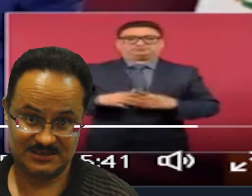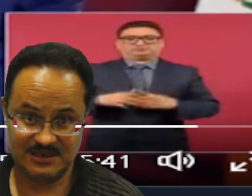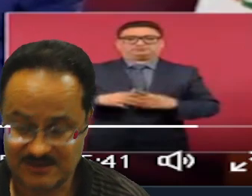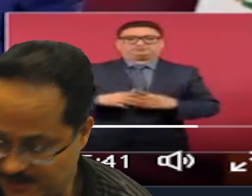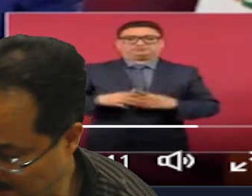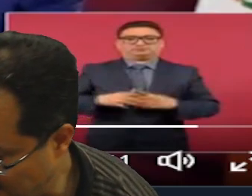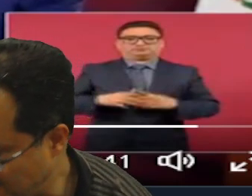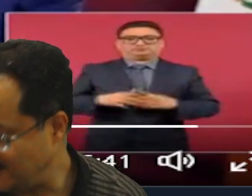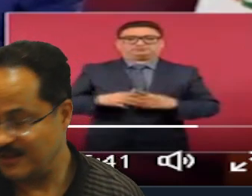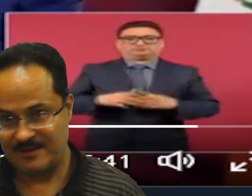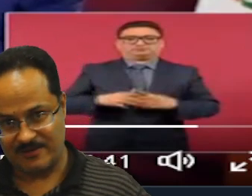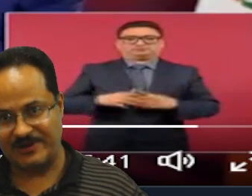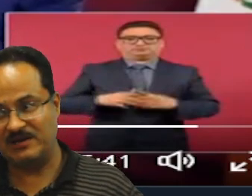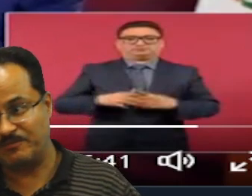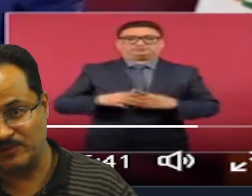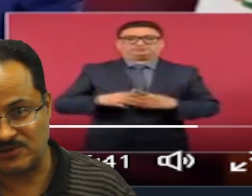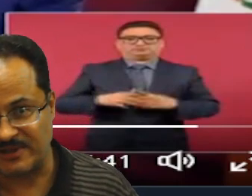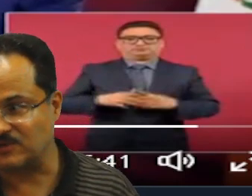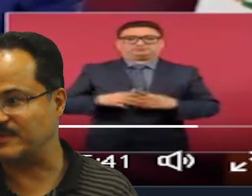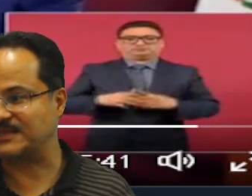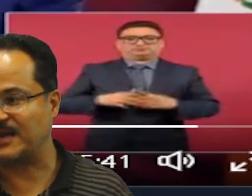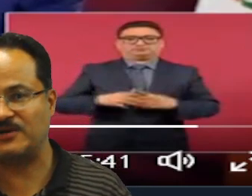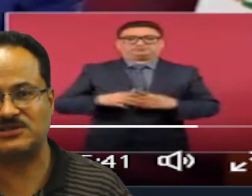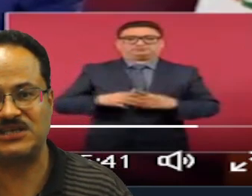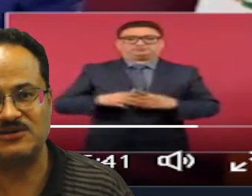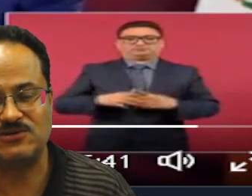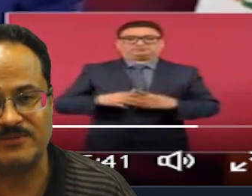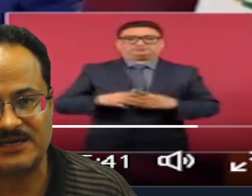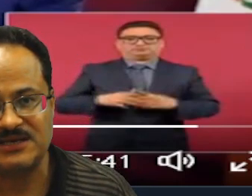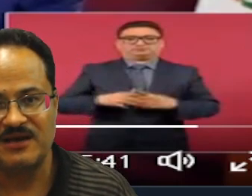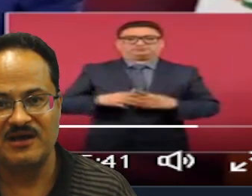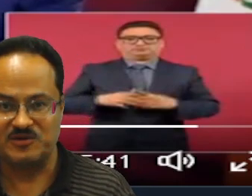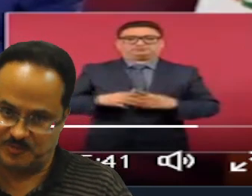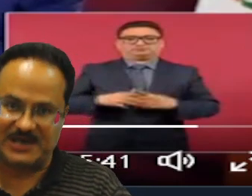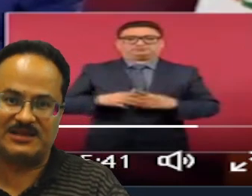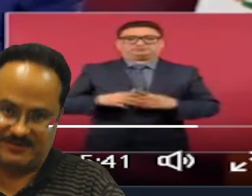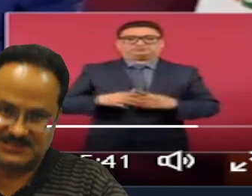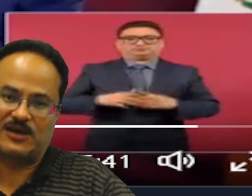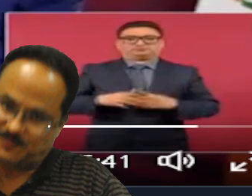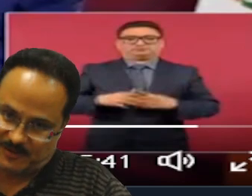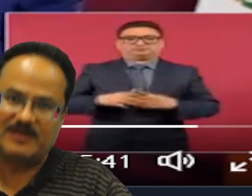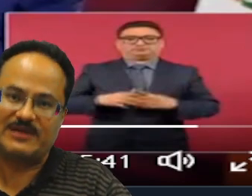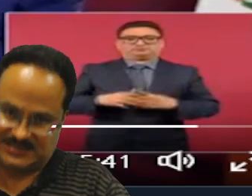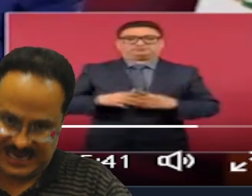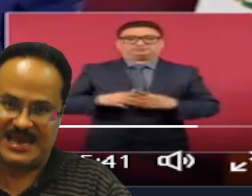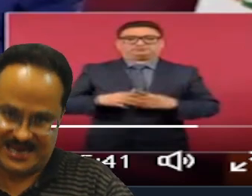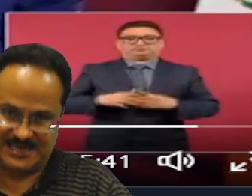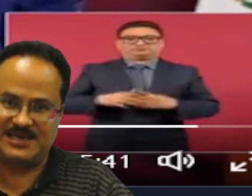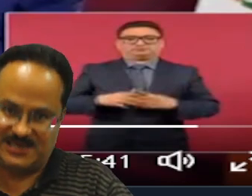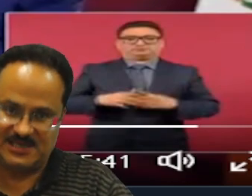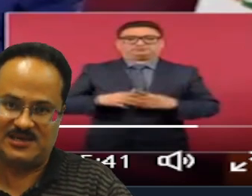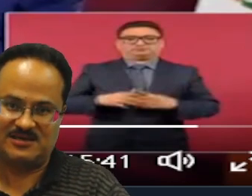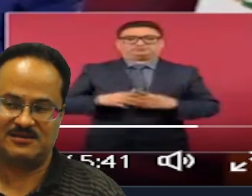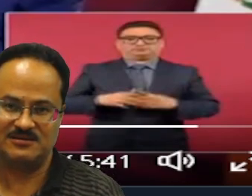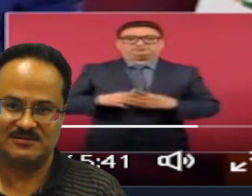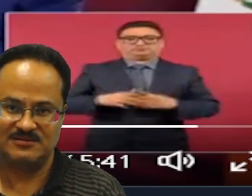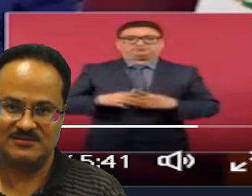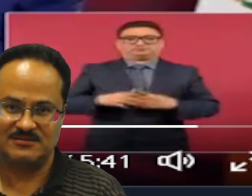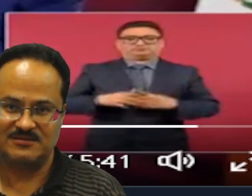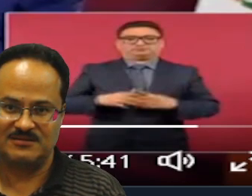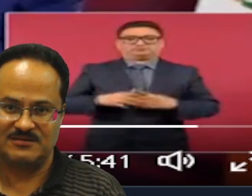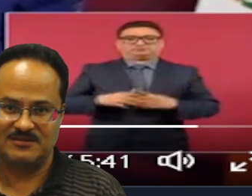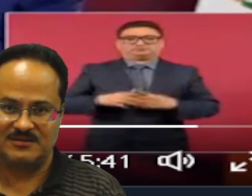con la con el impulso de los matraqueros y youtubers pues pierdan de vista los problemas que hay aquí